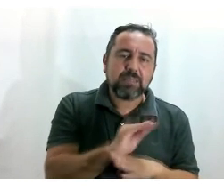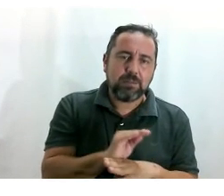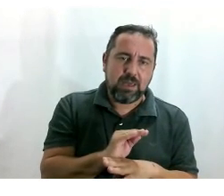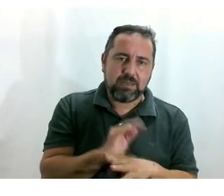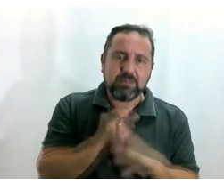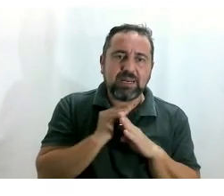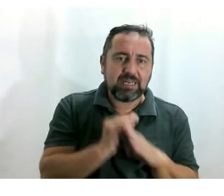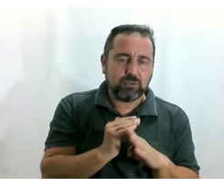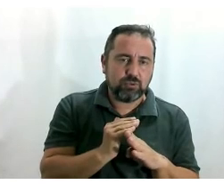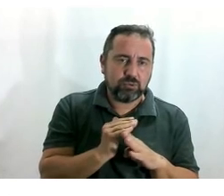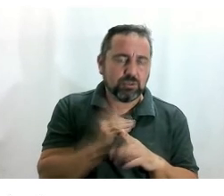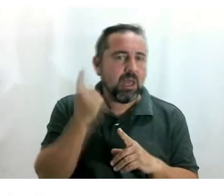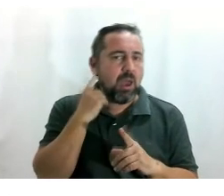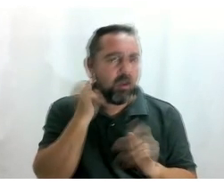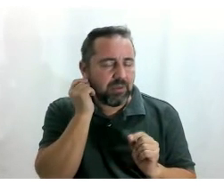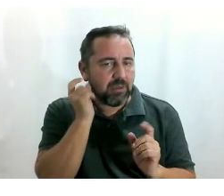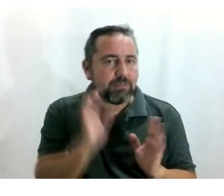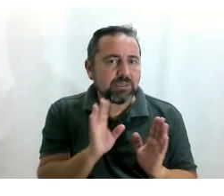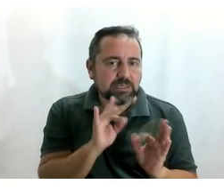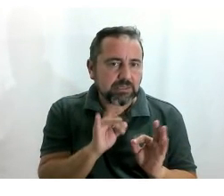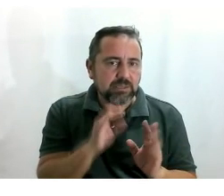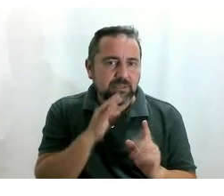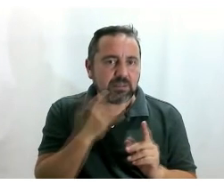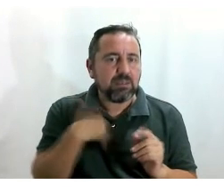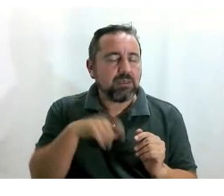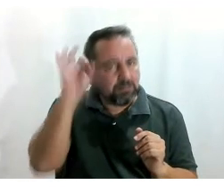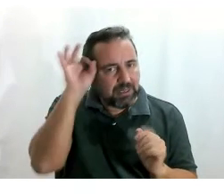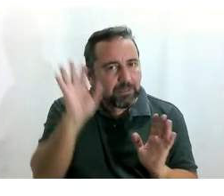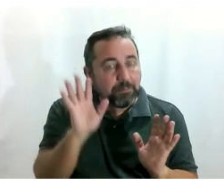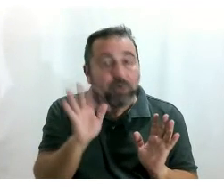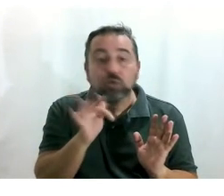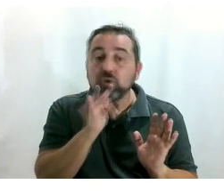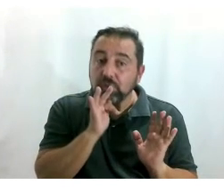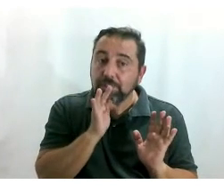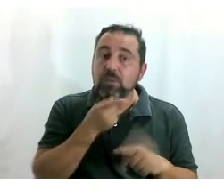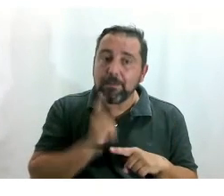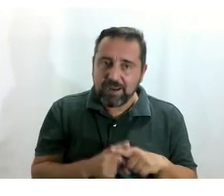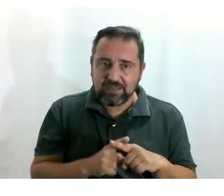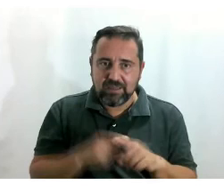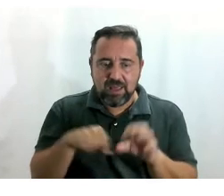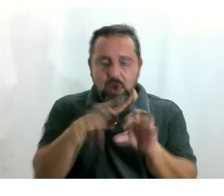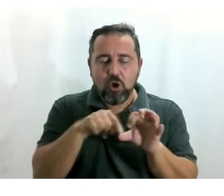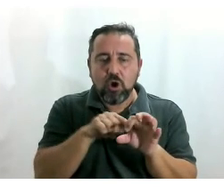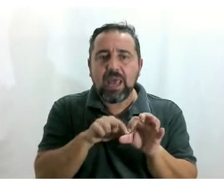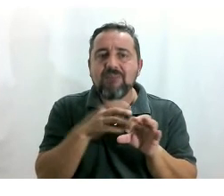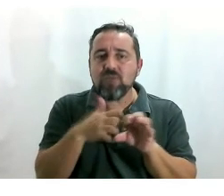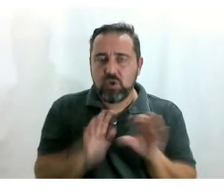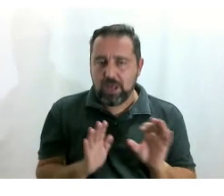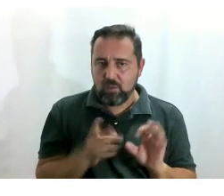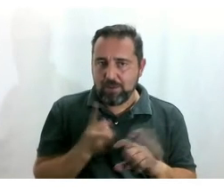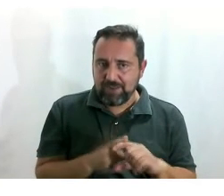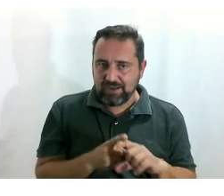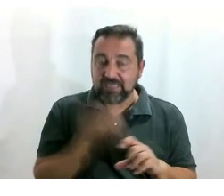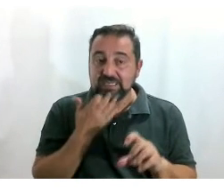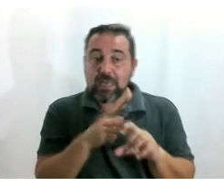restos auditivos en pacientes que reciben un implante coclear, pero que todavía tienen parte de la cóclea funcional. Y esa parte de la cóclea que queda